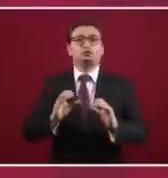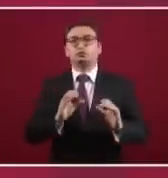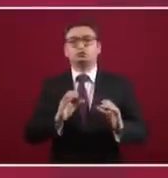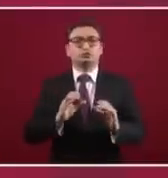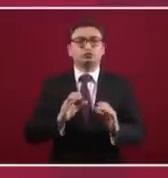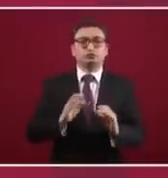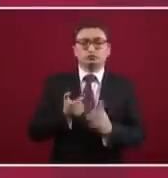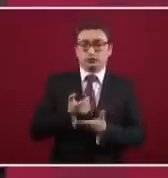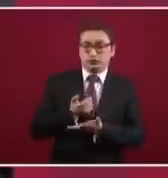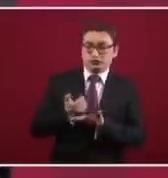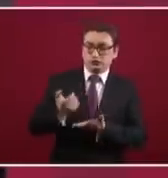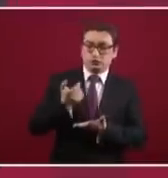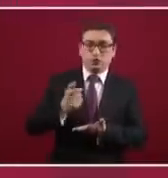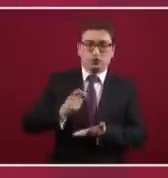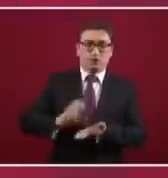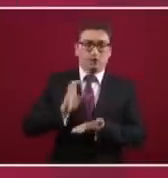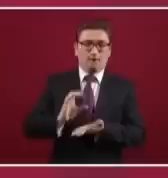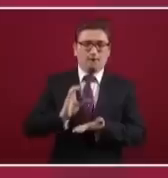su sueldo?